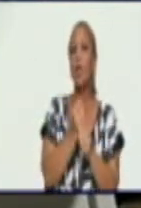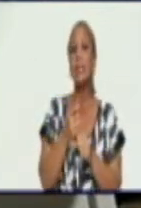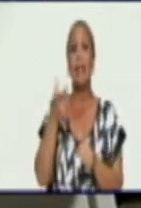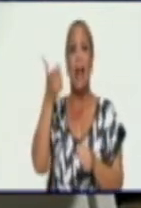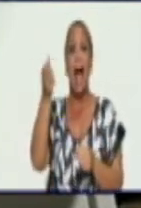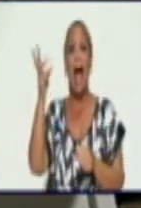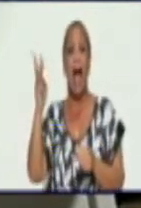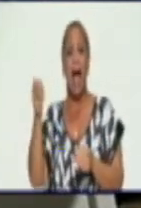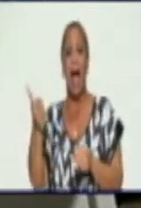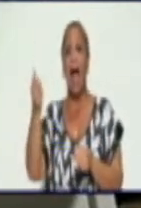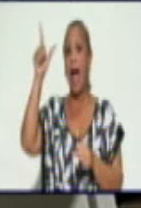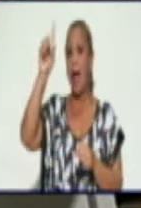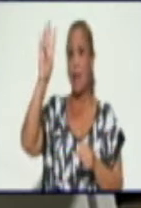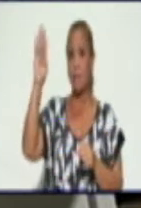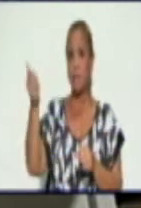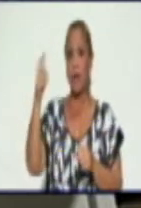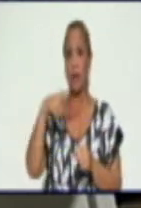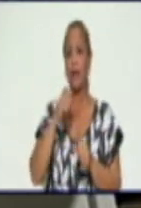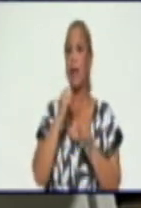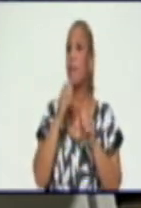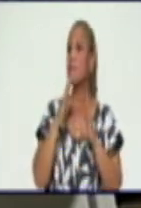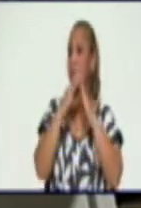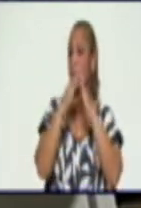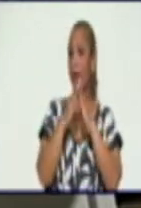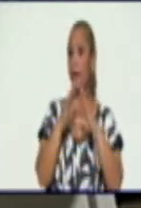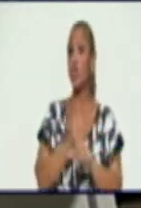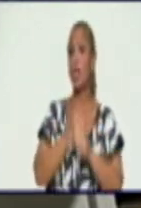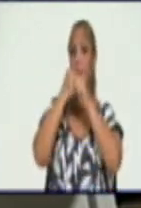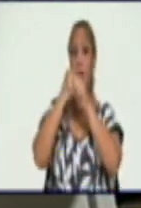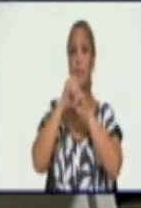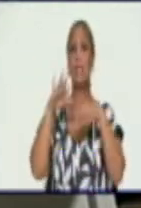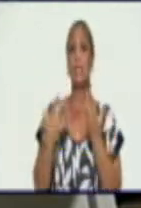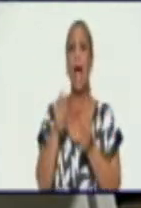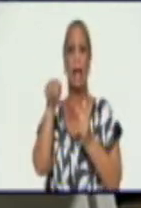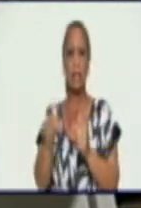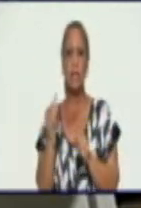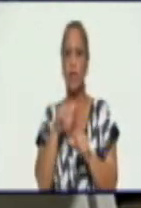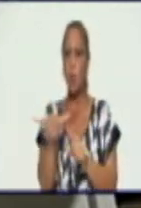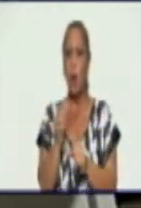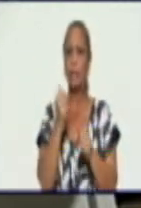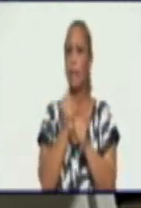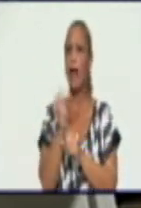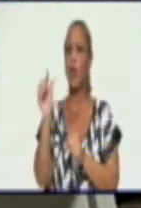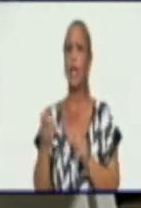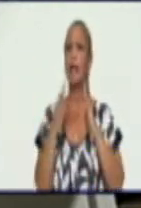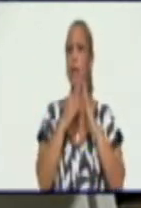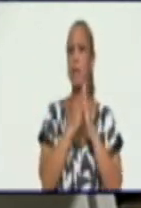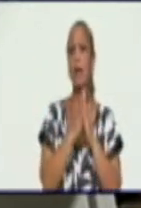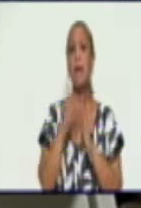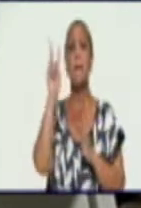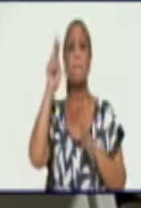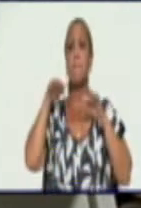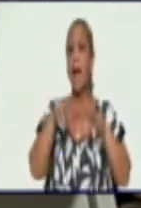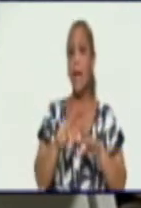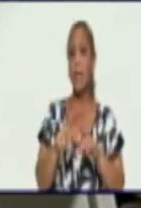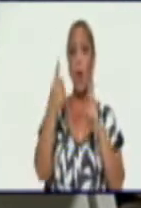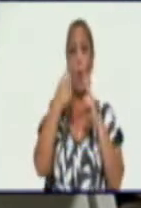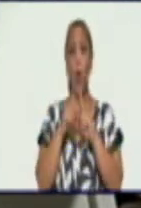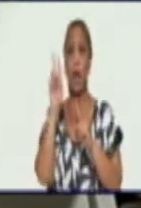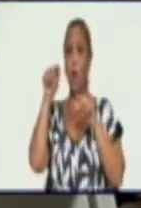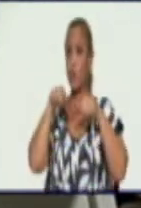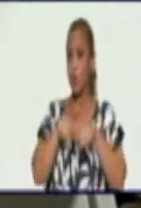trabajadores nuestros acá el telecentro que viven por ejemplo en el valle o en la unión gastronomía que tiene trabajadores que viven en un